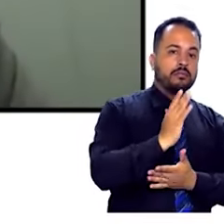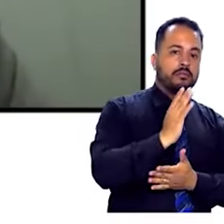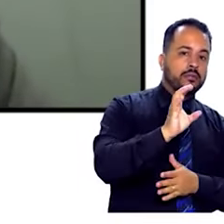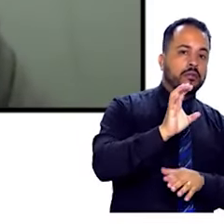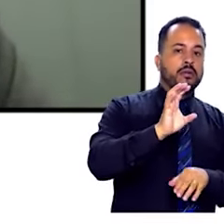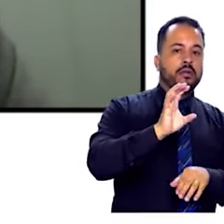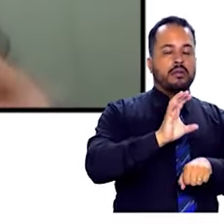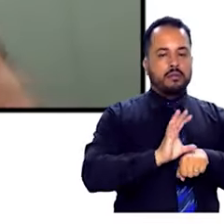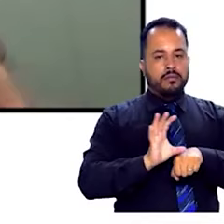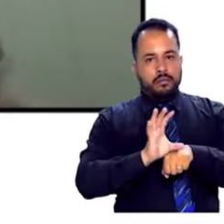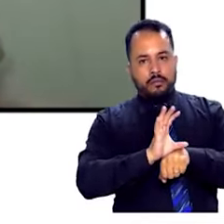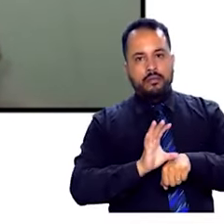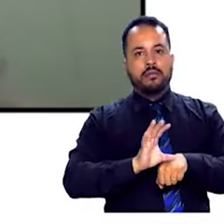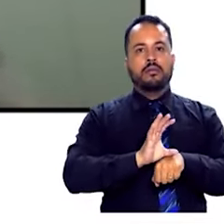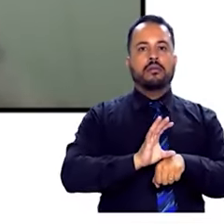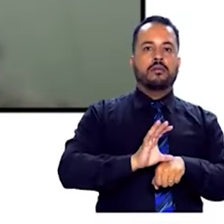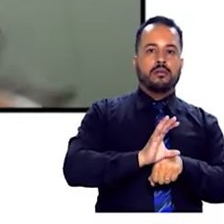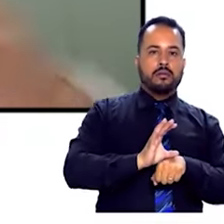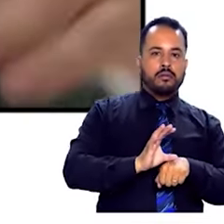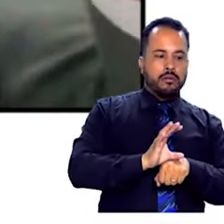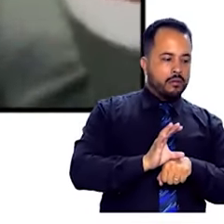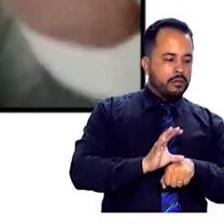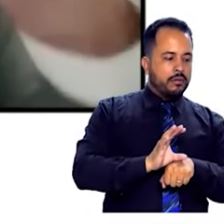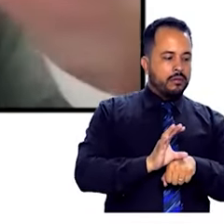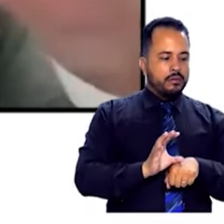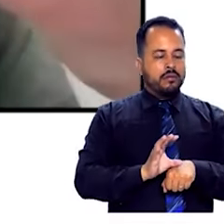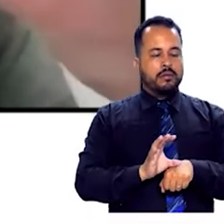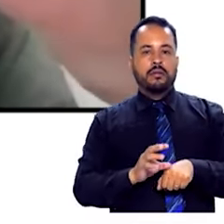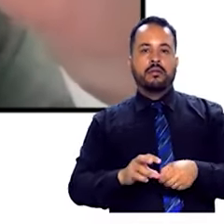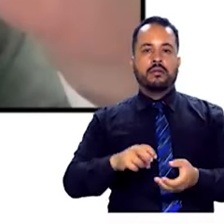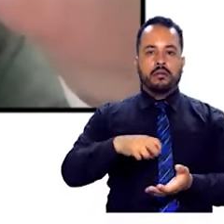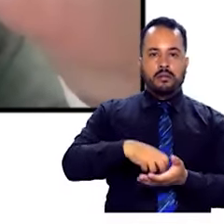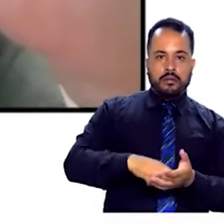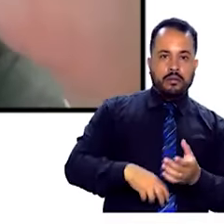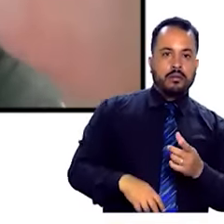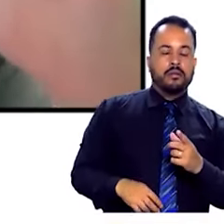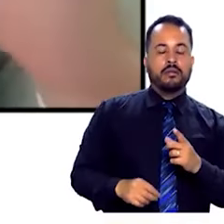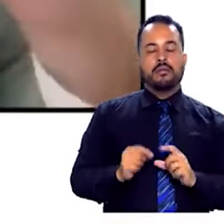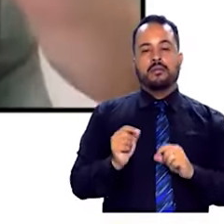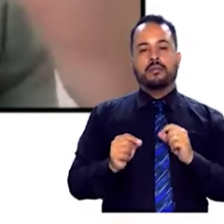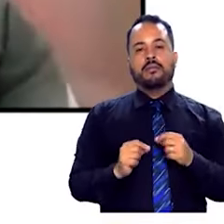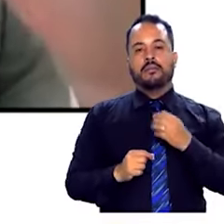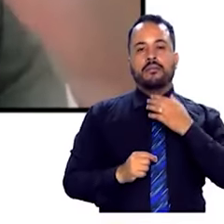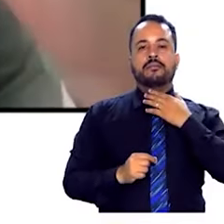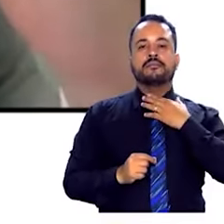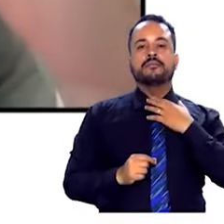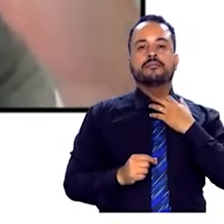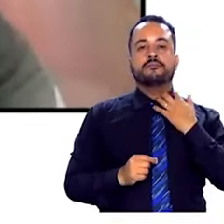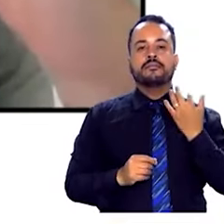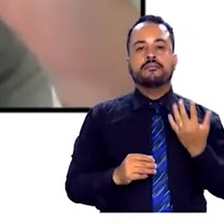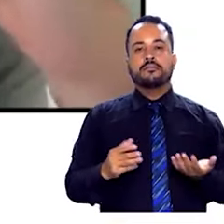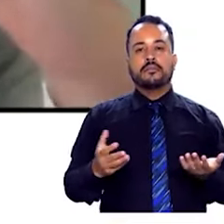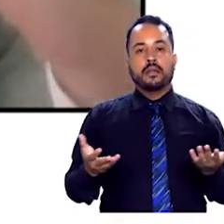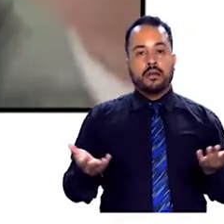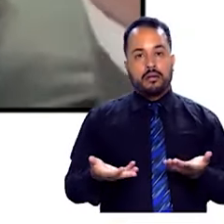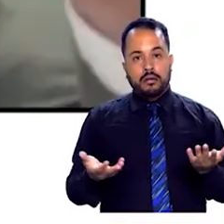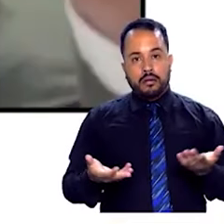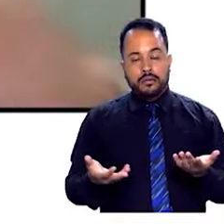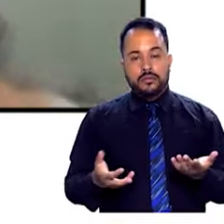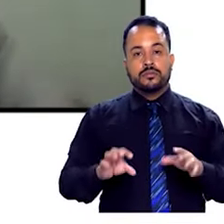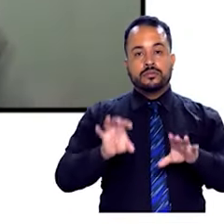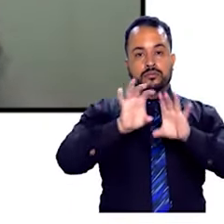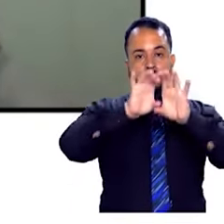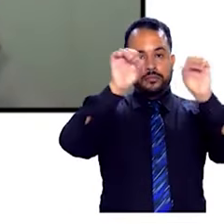Suprema esto jurisprudencia la corte Suprema tiene Casi 100 aos de vigencia es